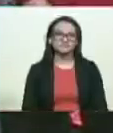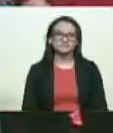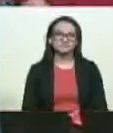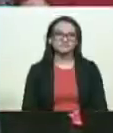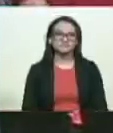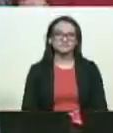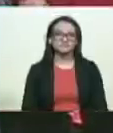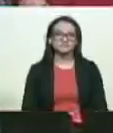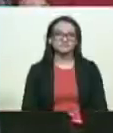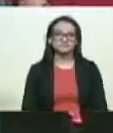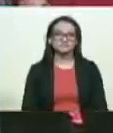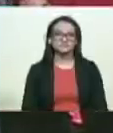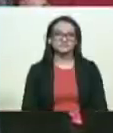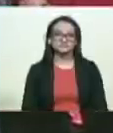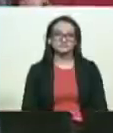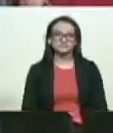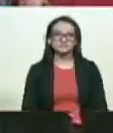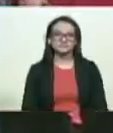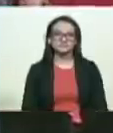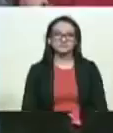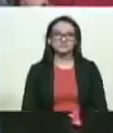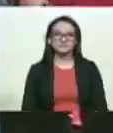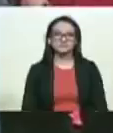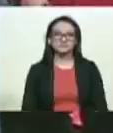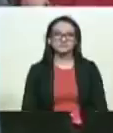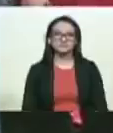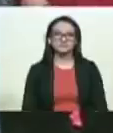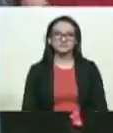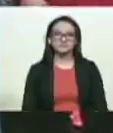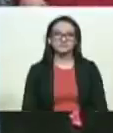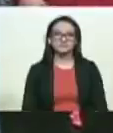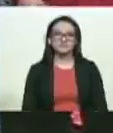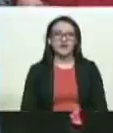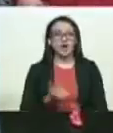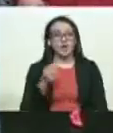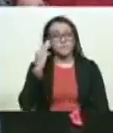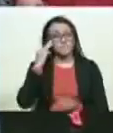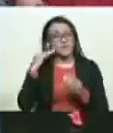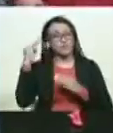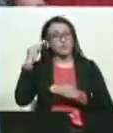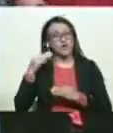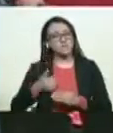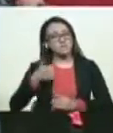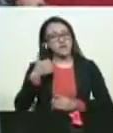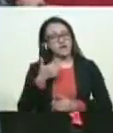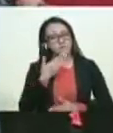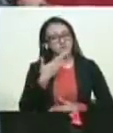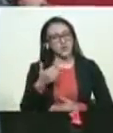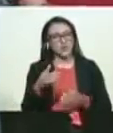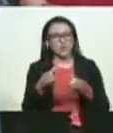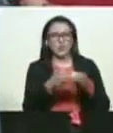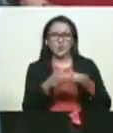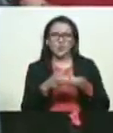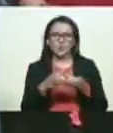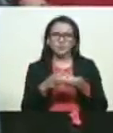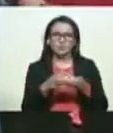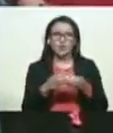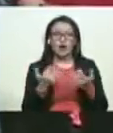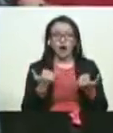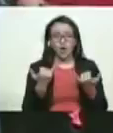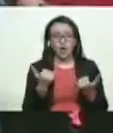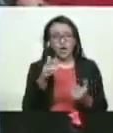sin lugar a dudas hemos adquirido madurez colectiva hoy somos un pueblo